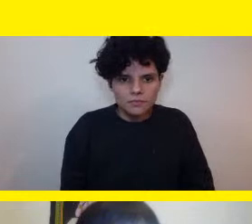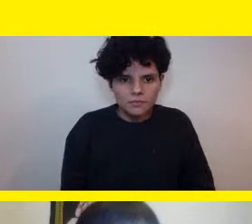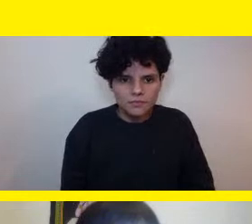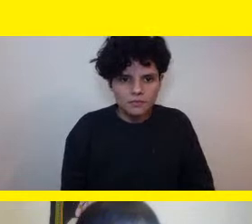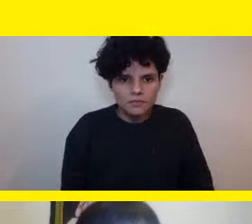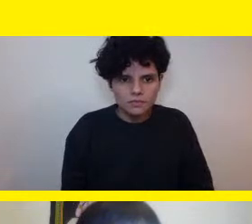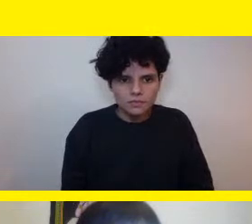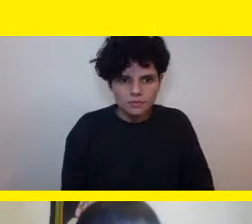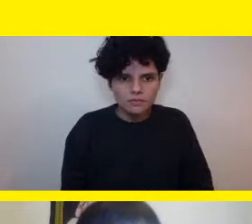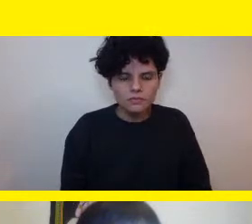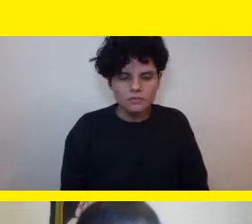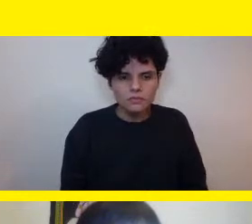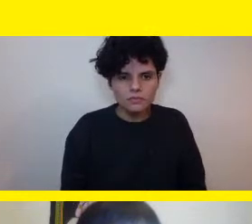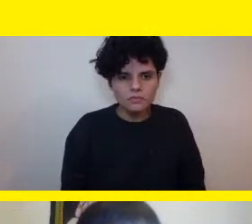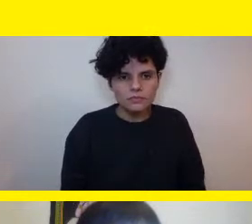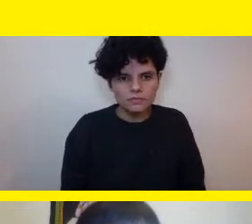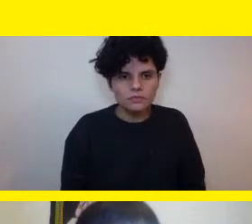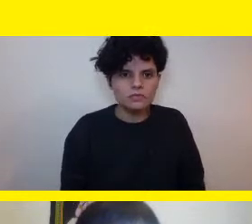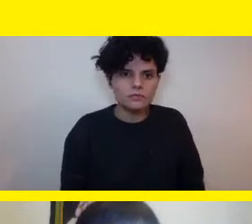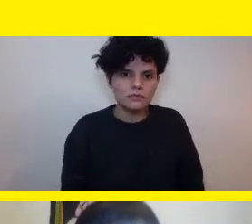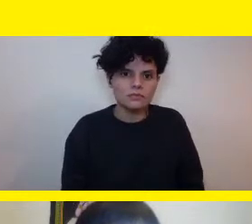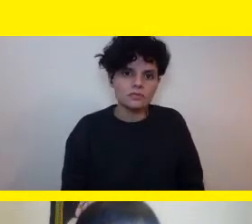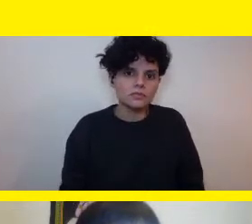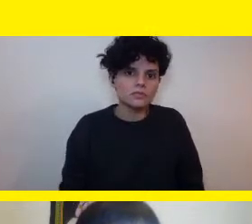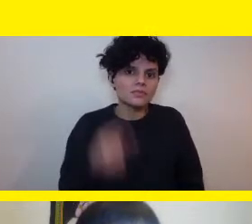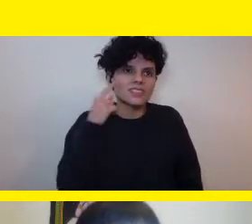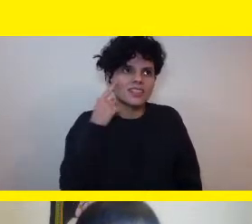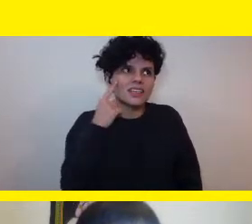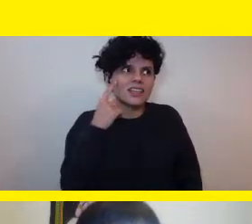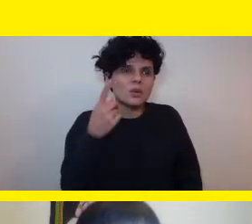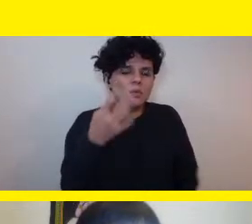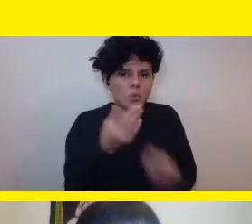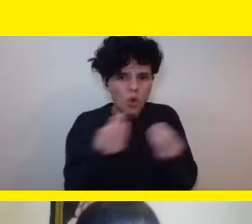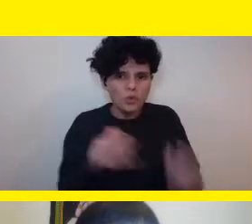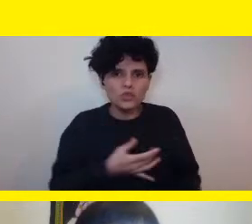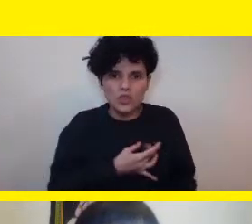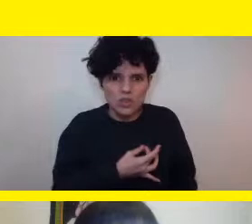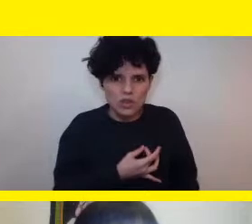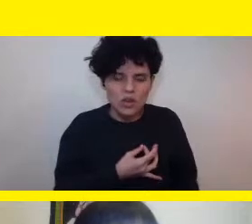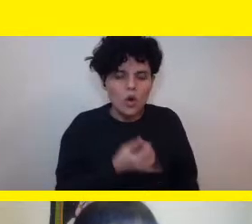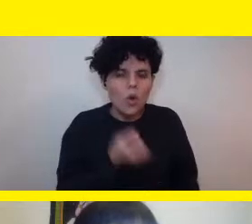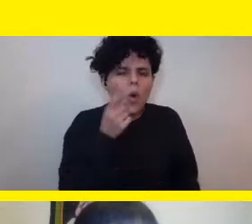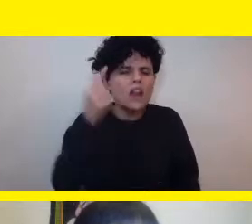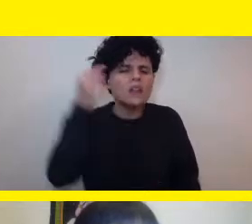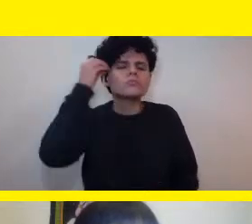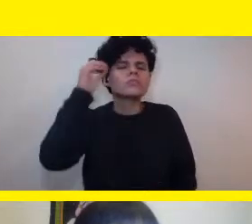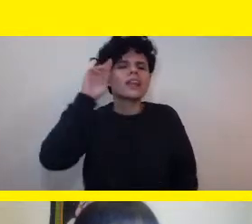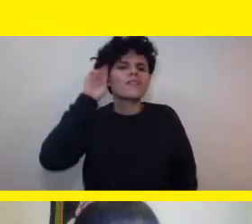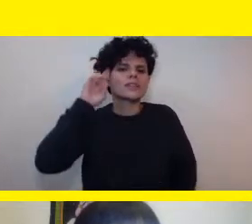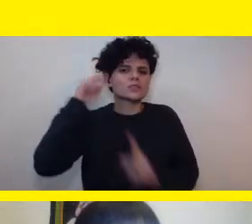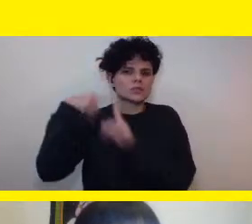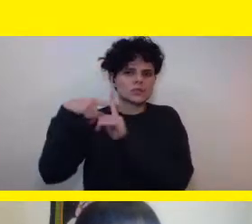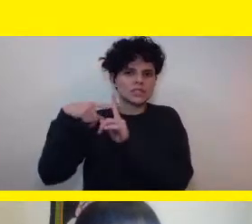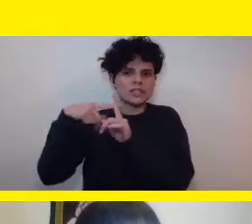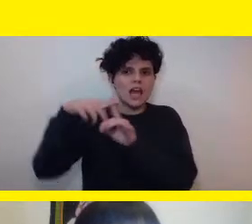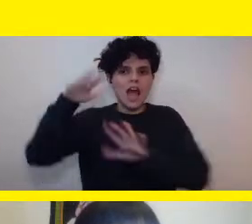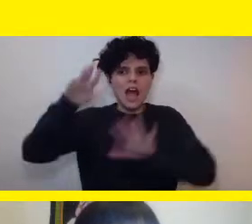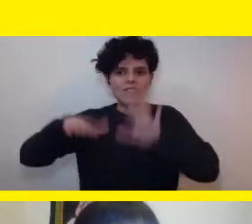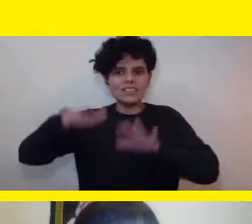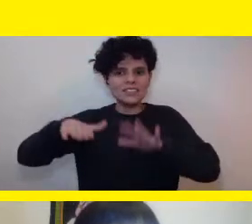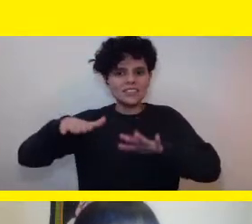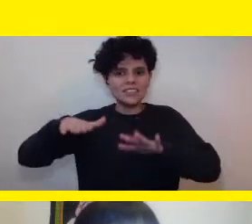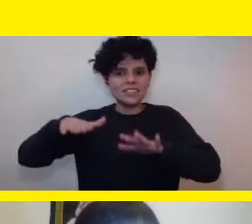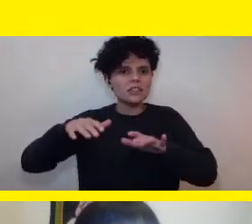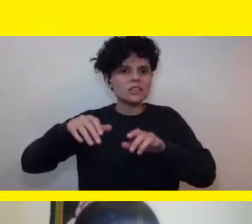maravilloso deja a pesar de tanto dolor, es que a veces las cosas pasan.